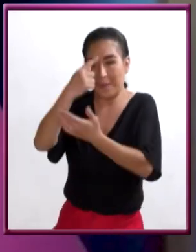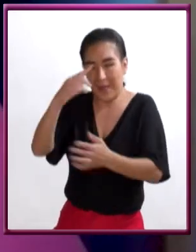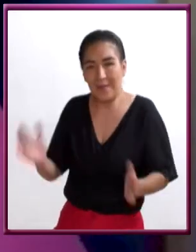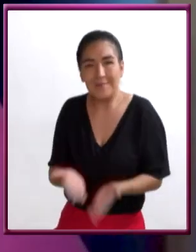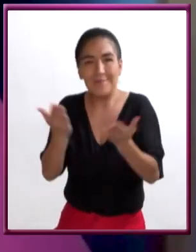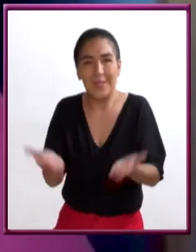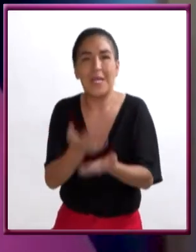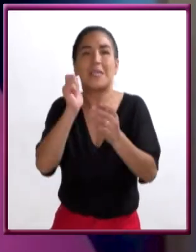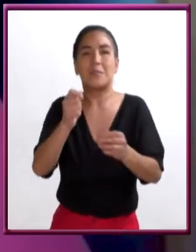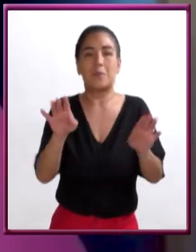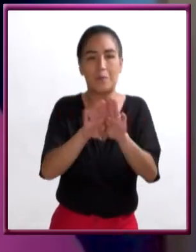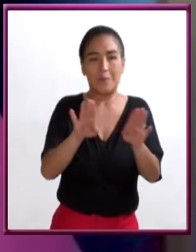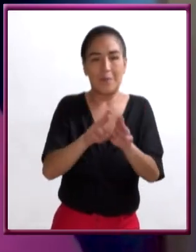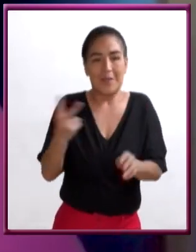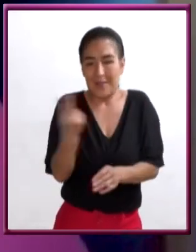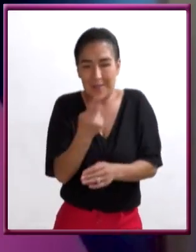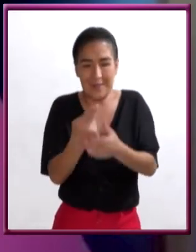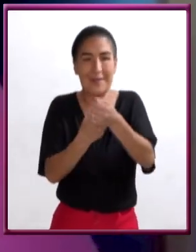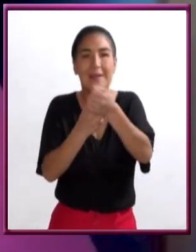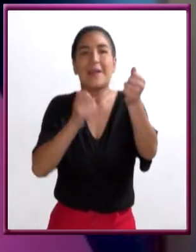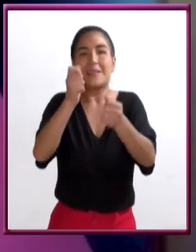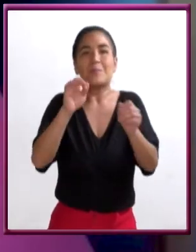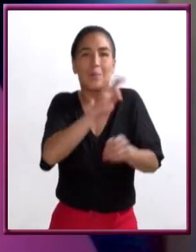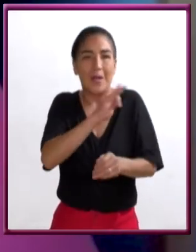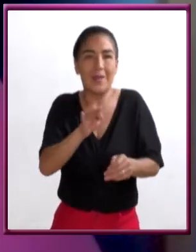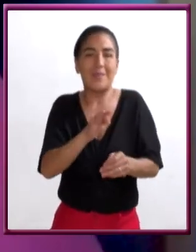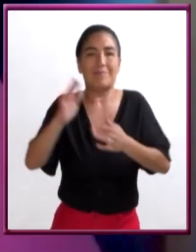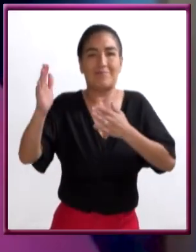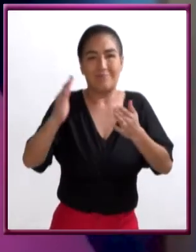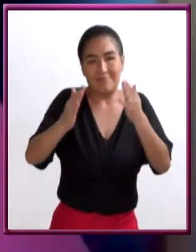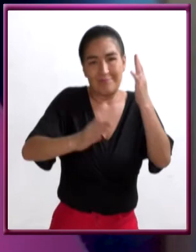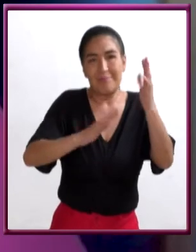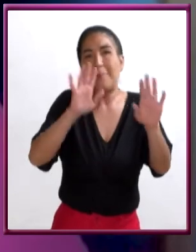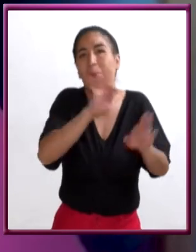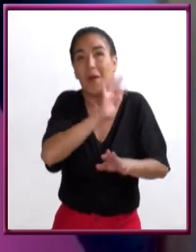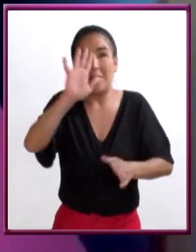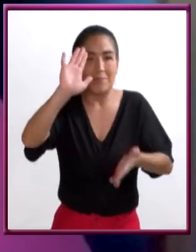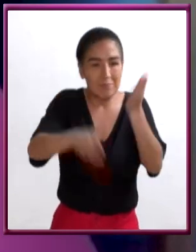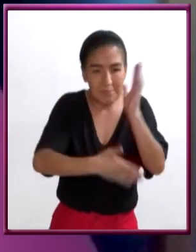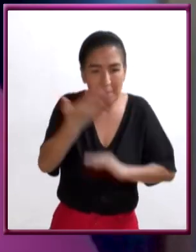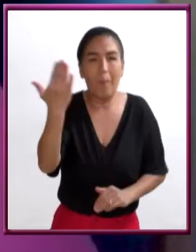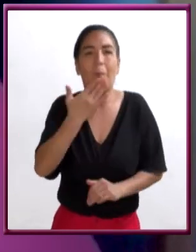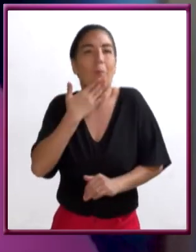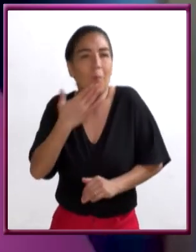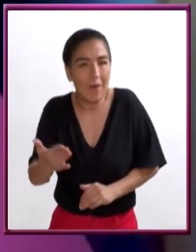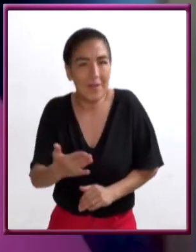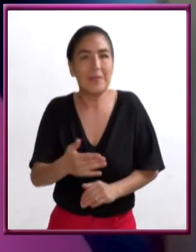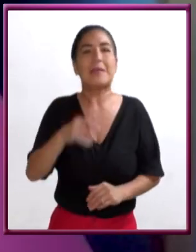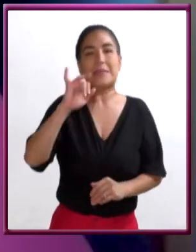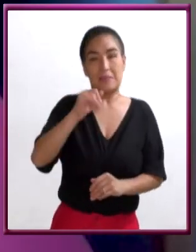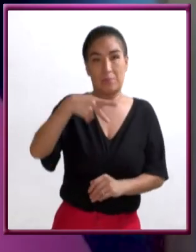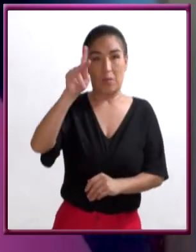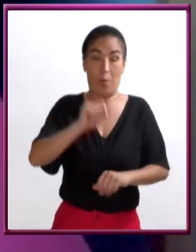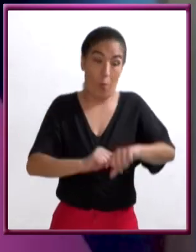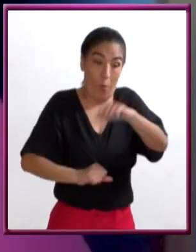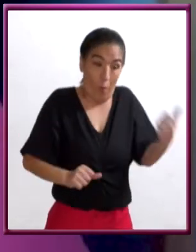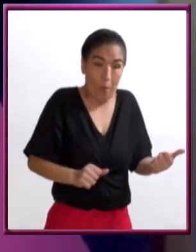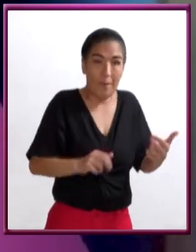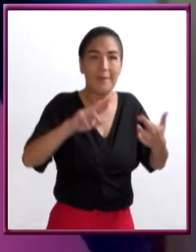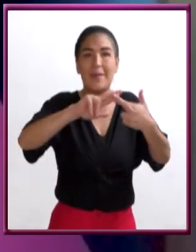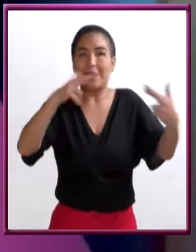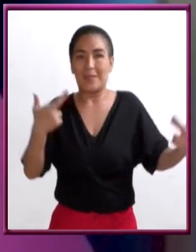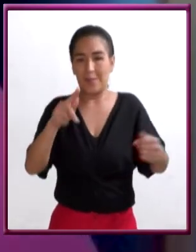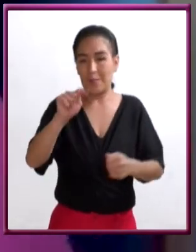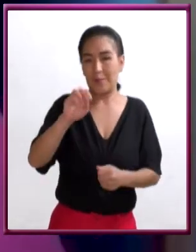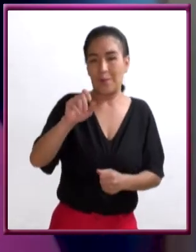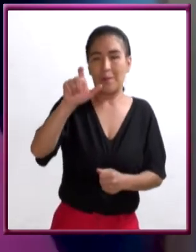con el otro, a construir mundos con la otra persona, que es de lo que se trata. Y hay relaciones que son